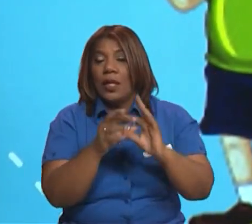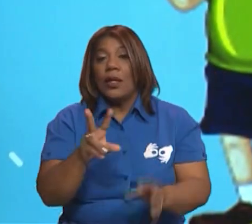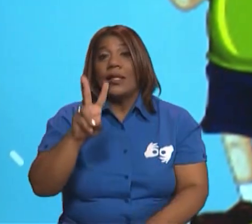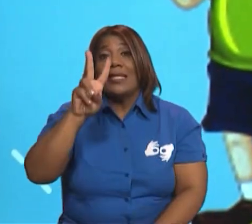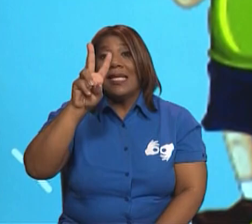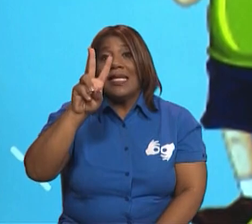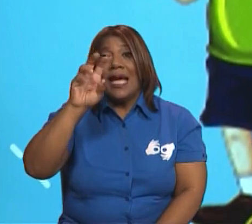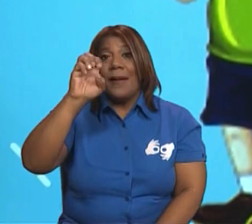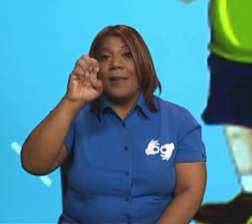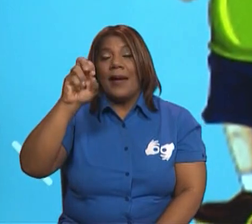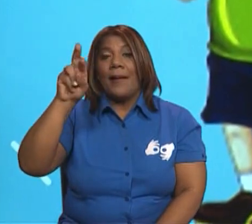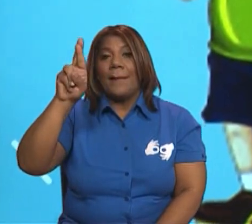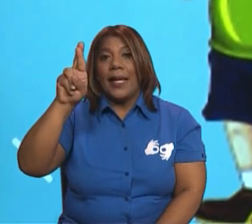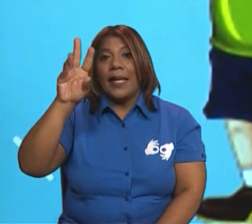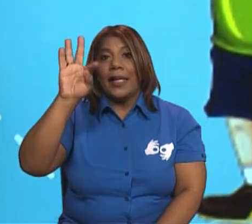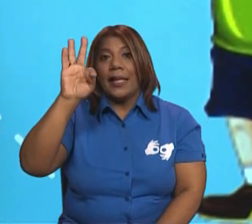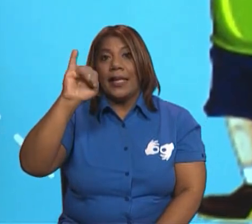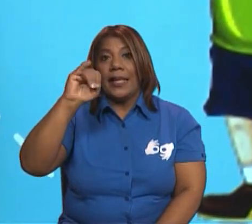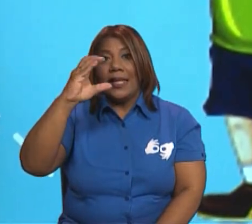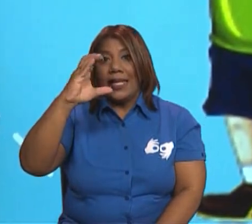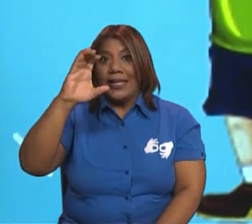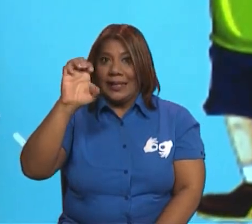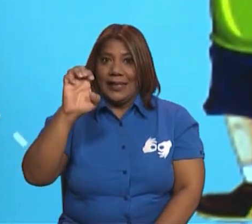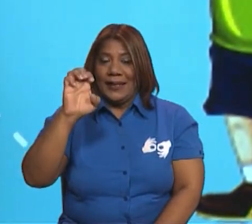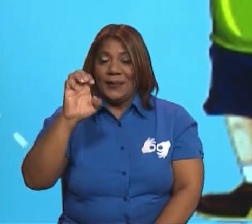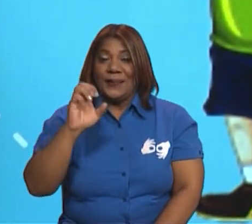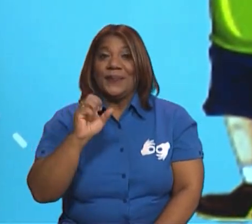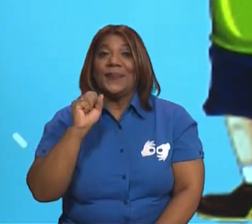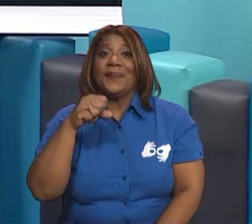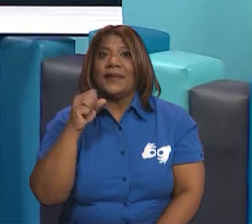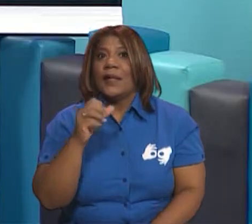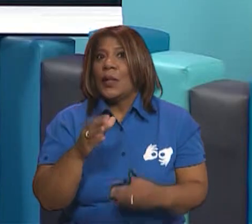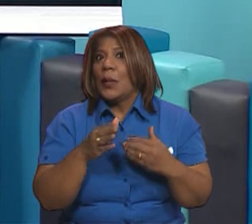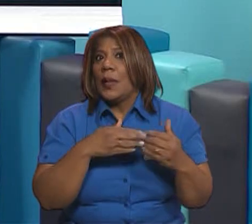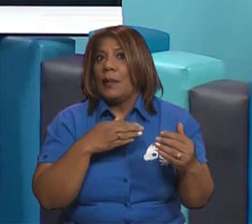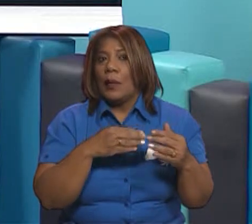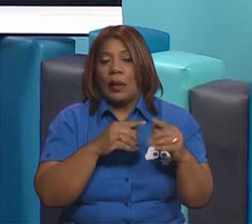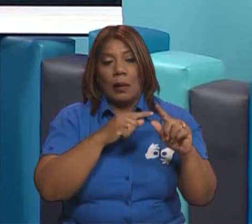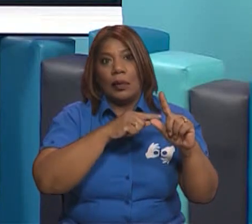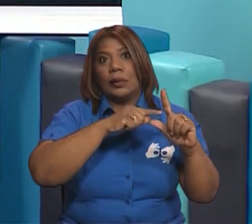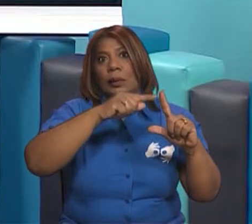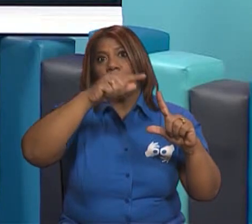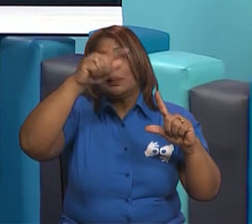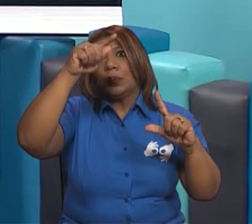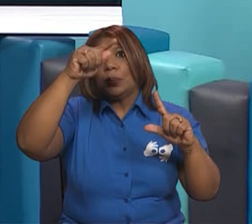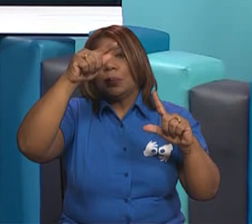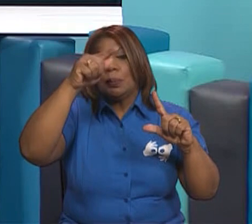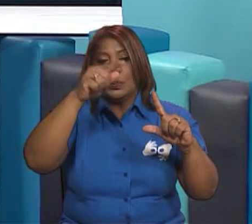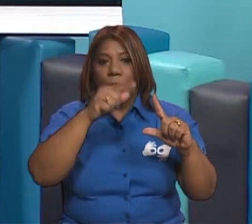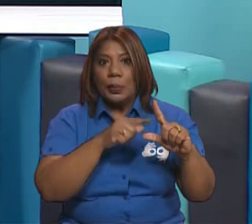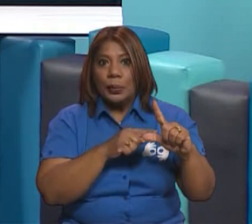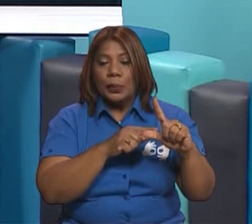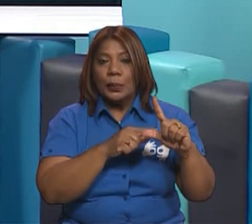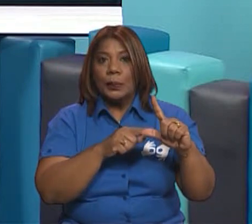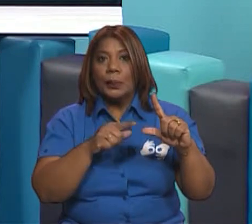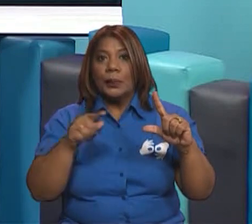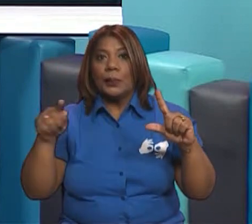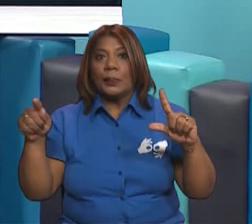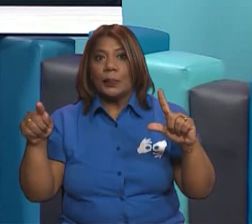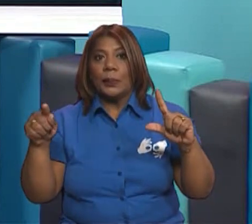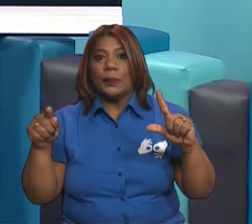seguir tan largo como necesitemos. De este lado de acá y del lado de acá también pasa lo mismo.